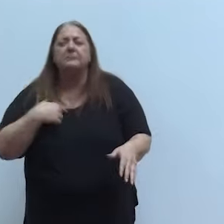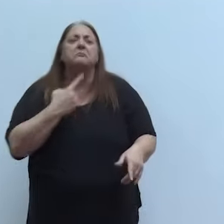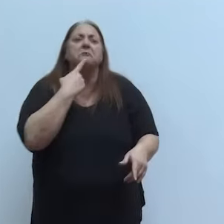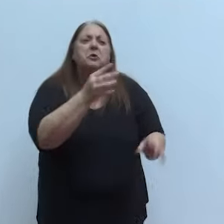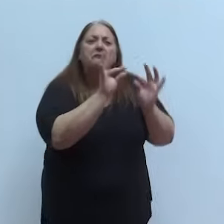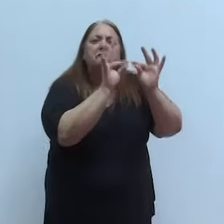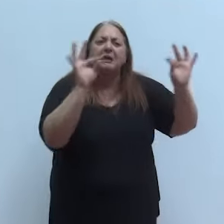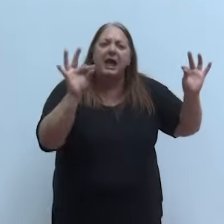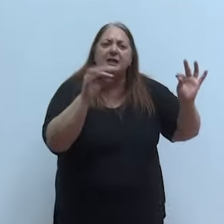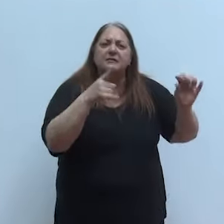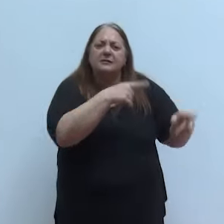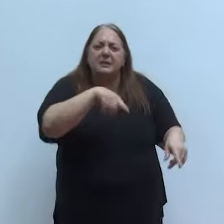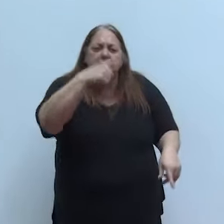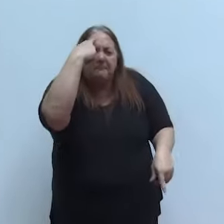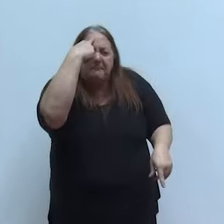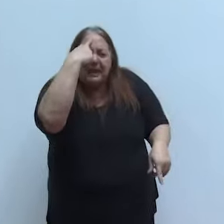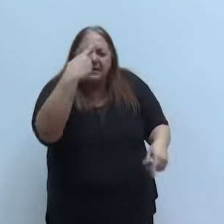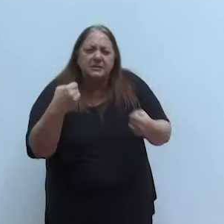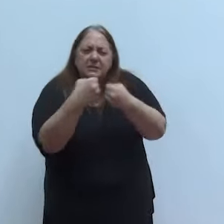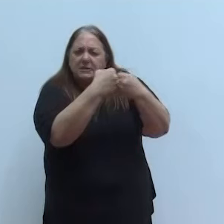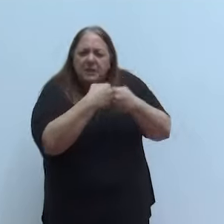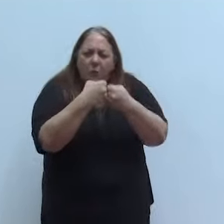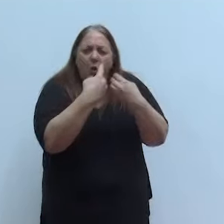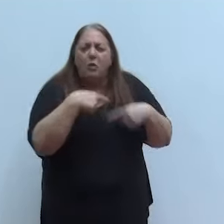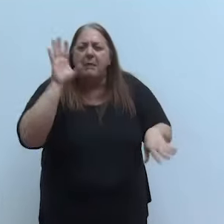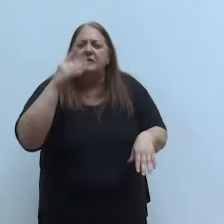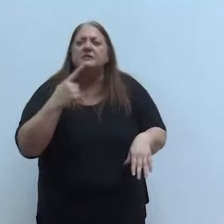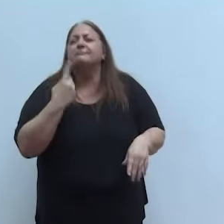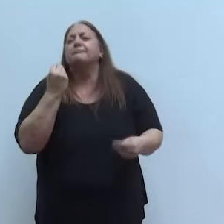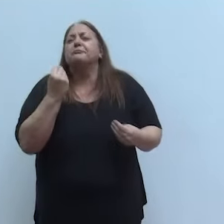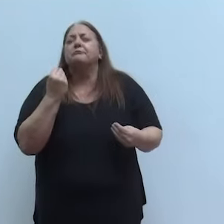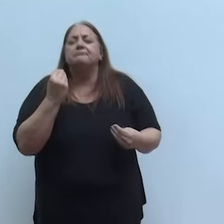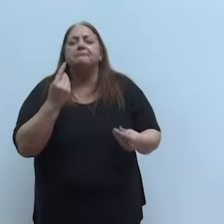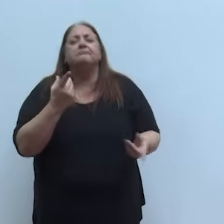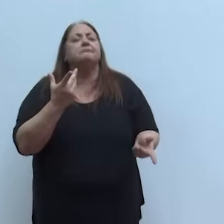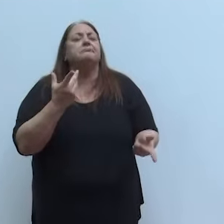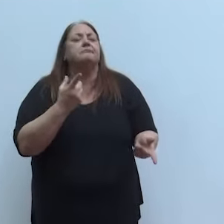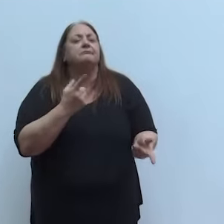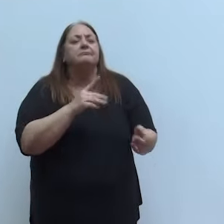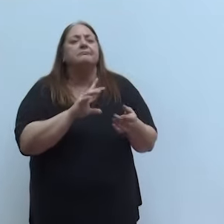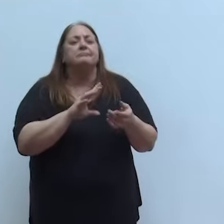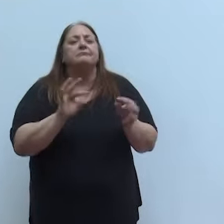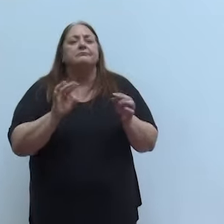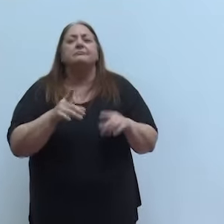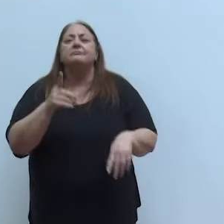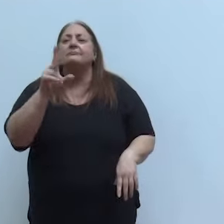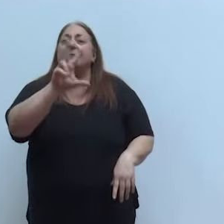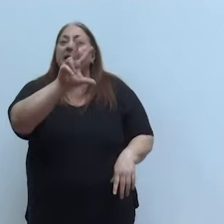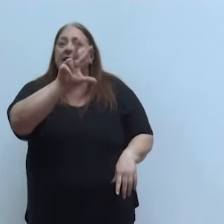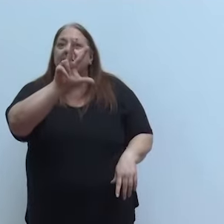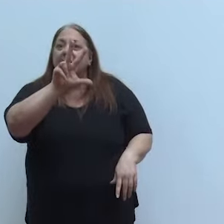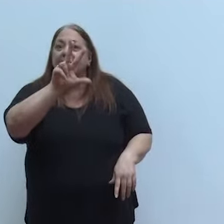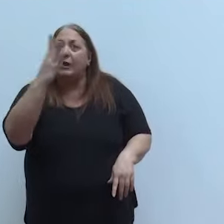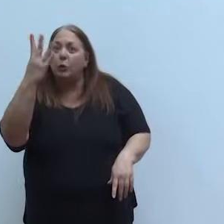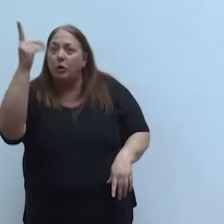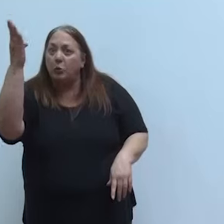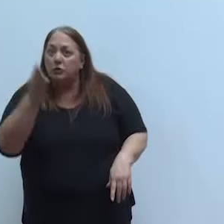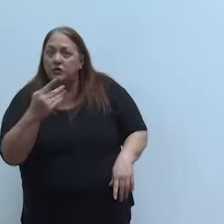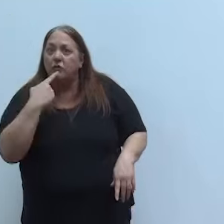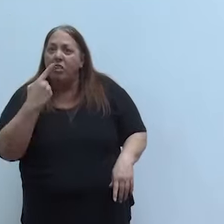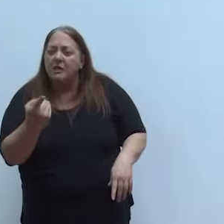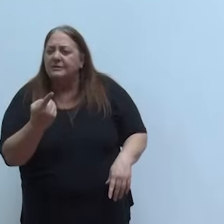acerca más a lo que usted piensa sobre la justicia social 34 por dice hay que acabar con la justicia